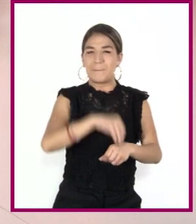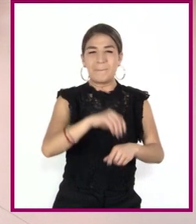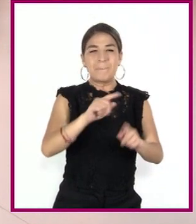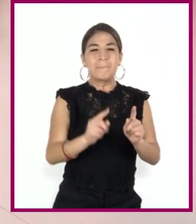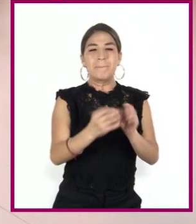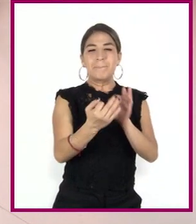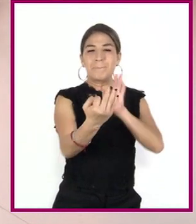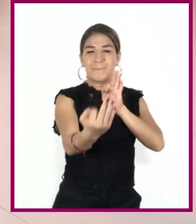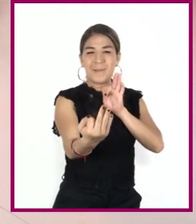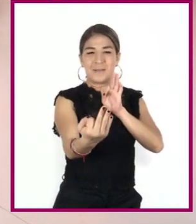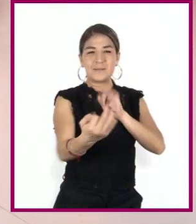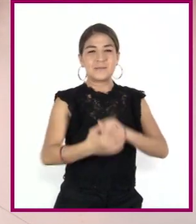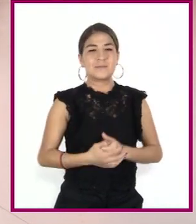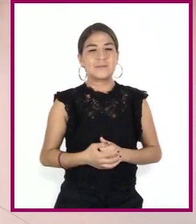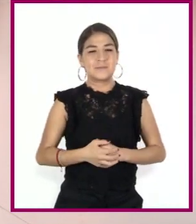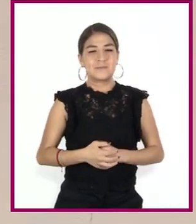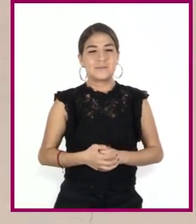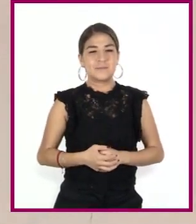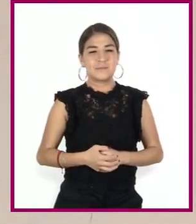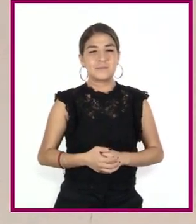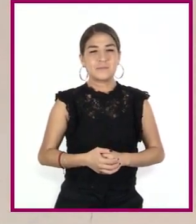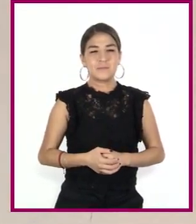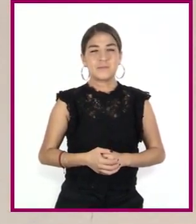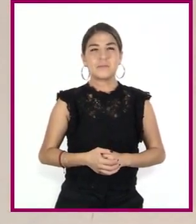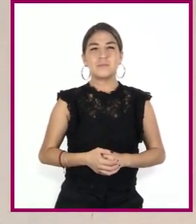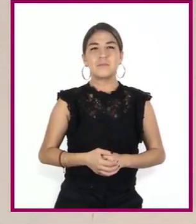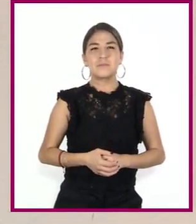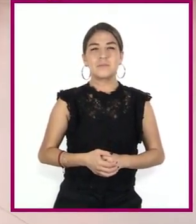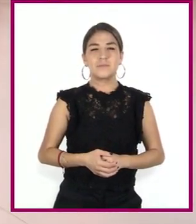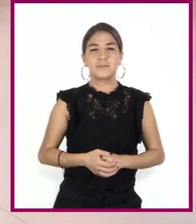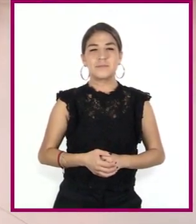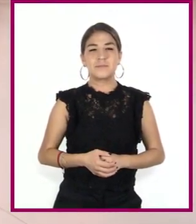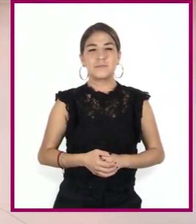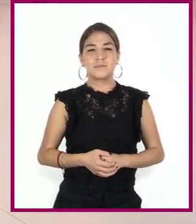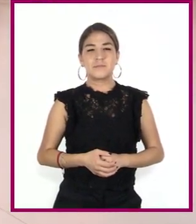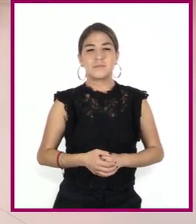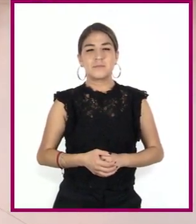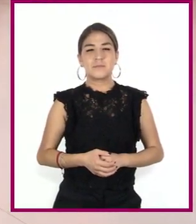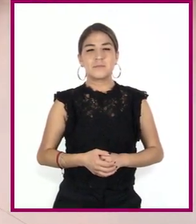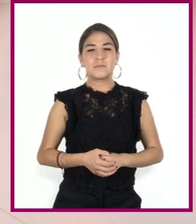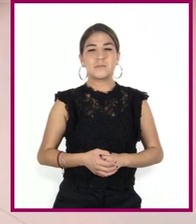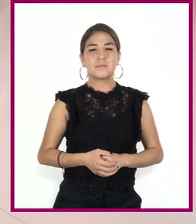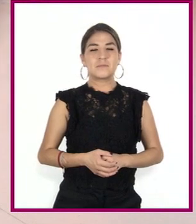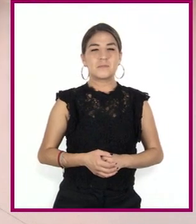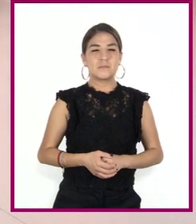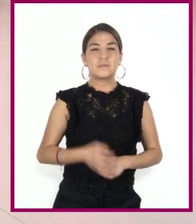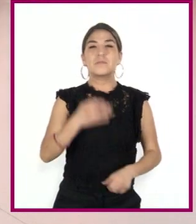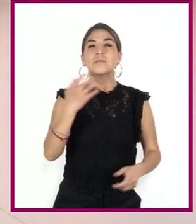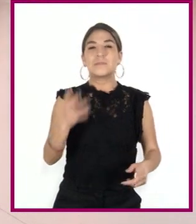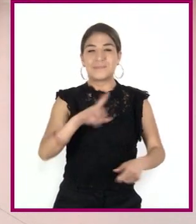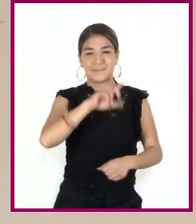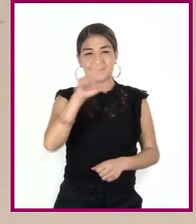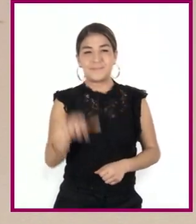más atrás para que tengamos espacio. Y entonces,